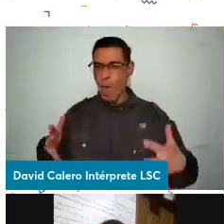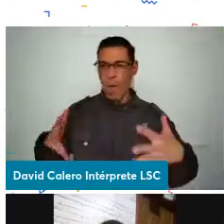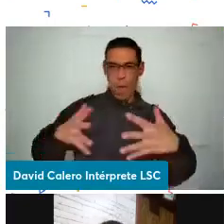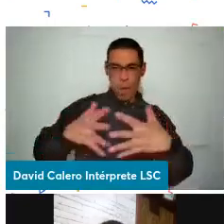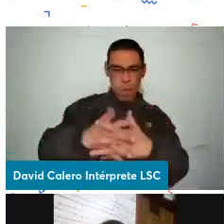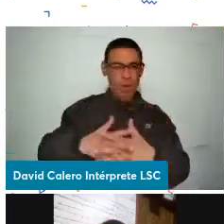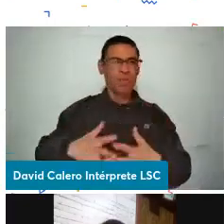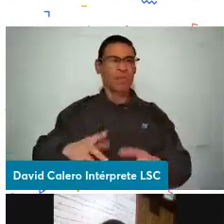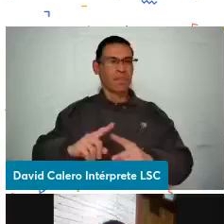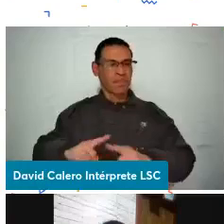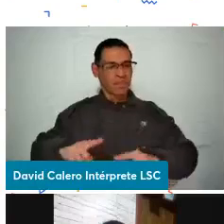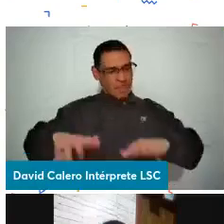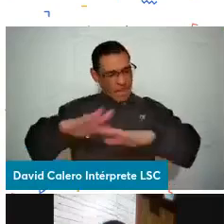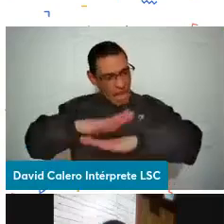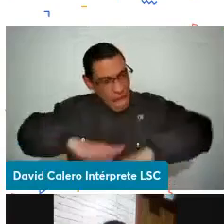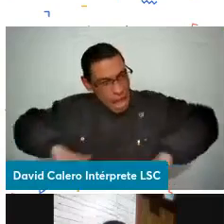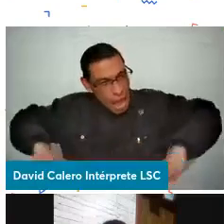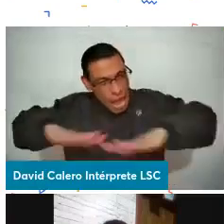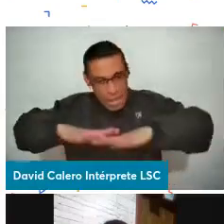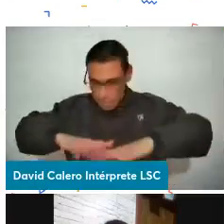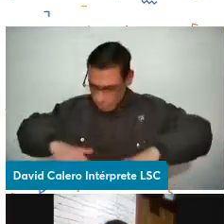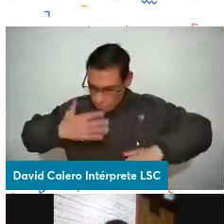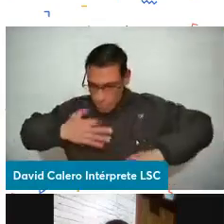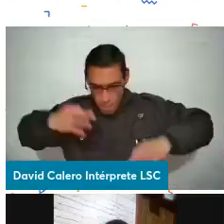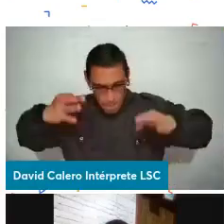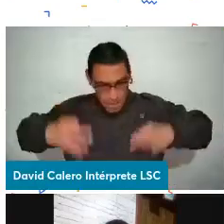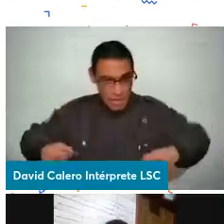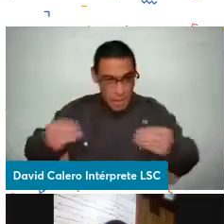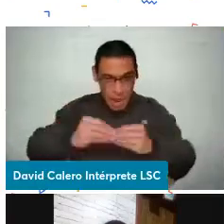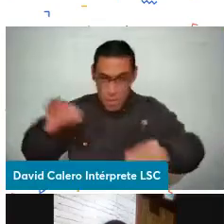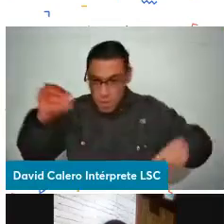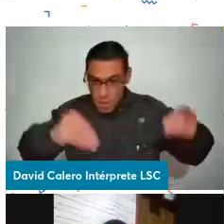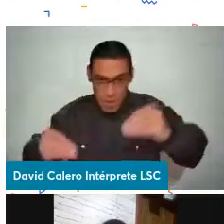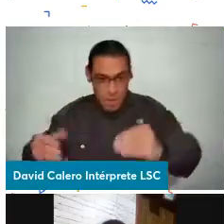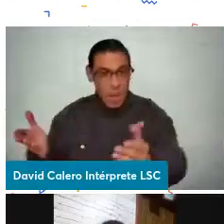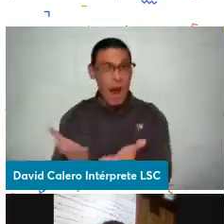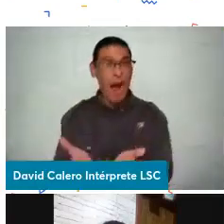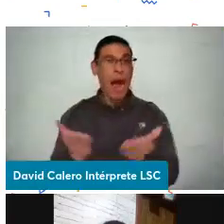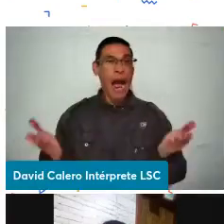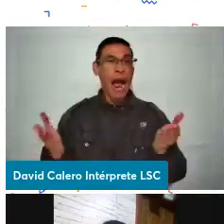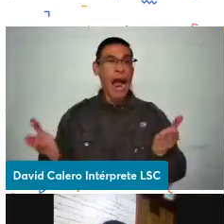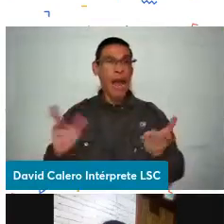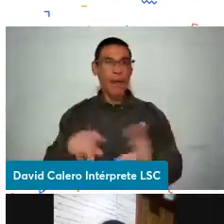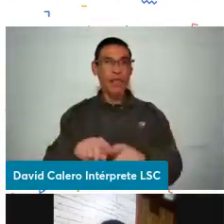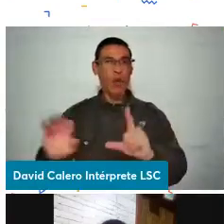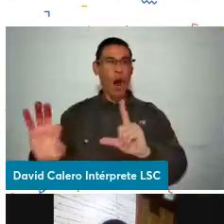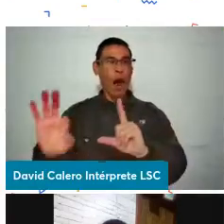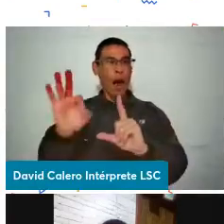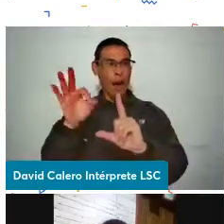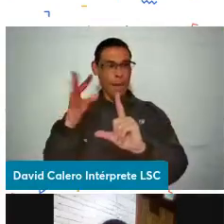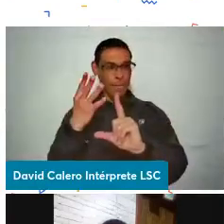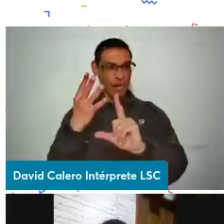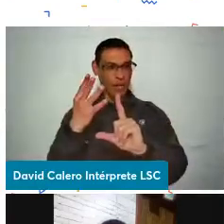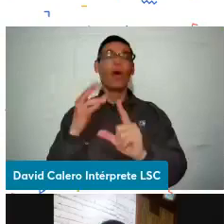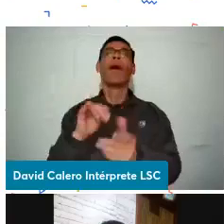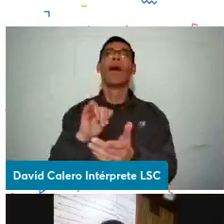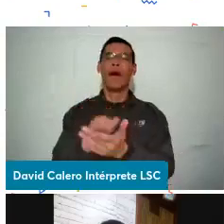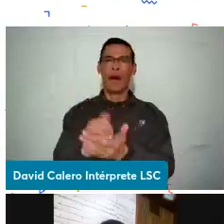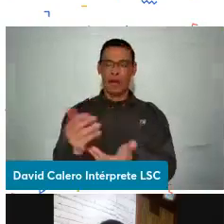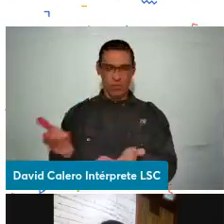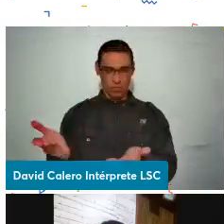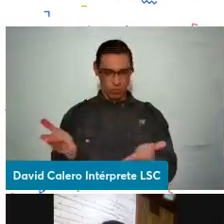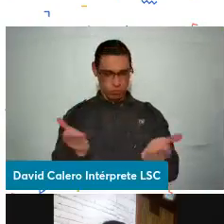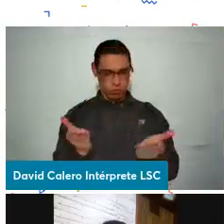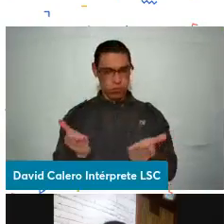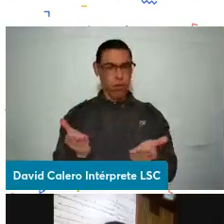espacio real con elementos virtuales y nos da una comprensión más firme